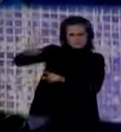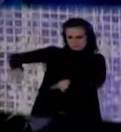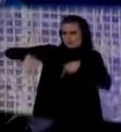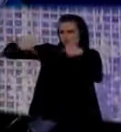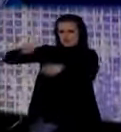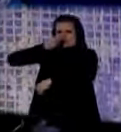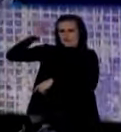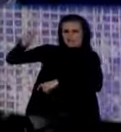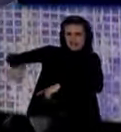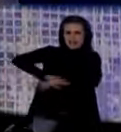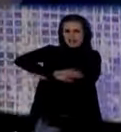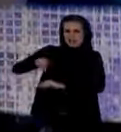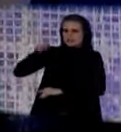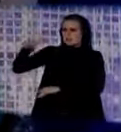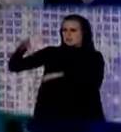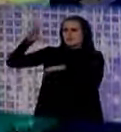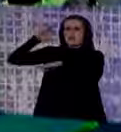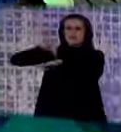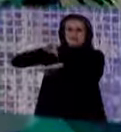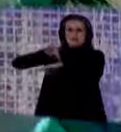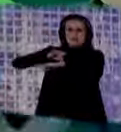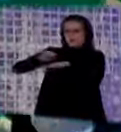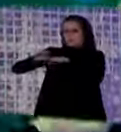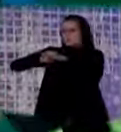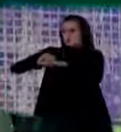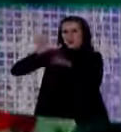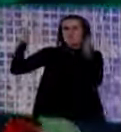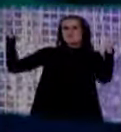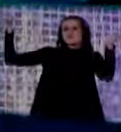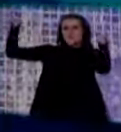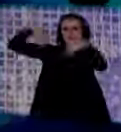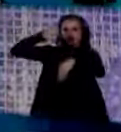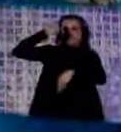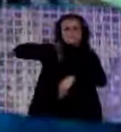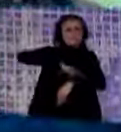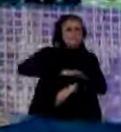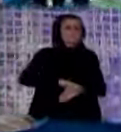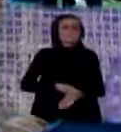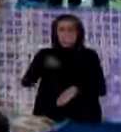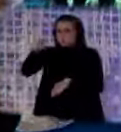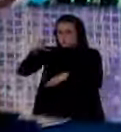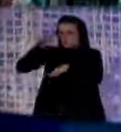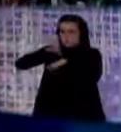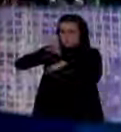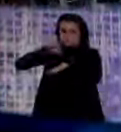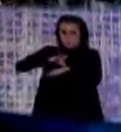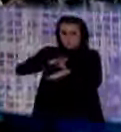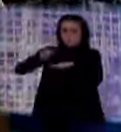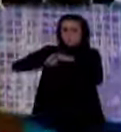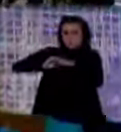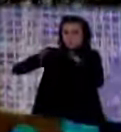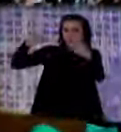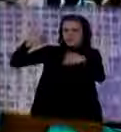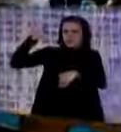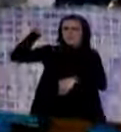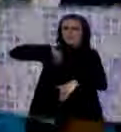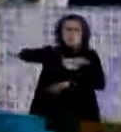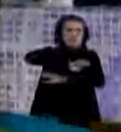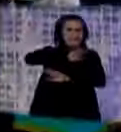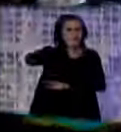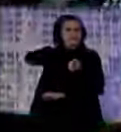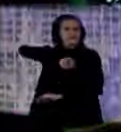basura que tu enfermedad ya no tiene cura que tu enfermedad ya